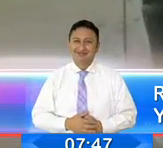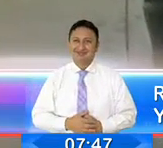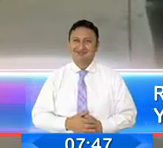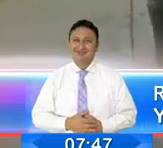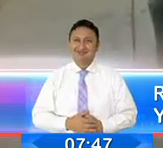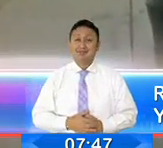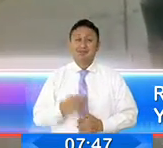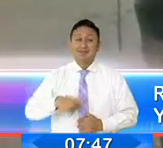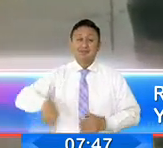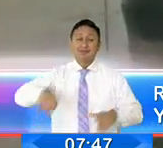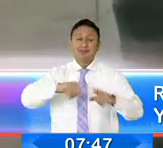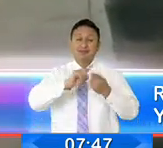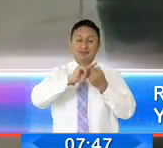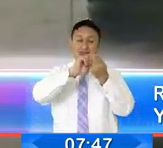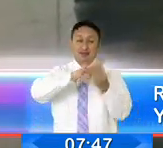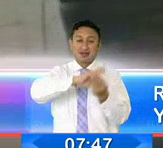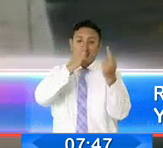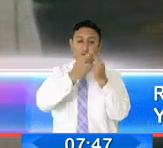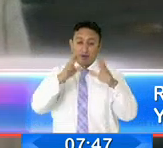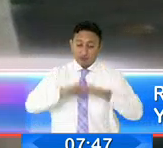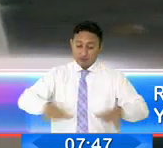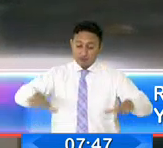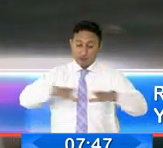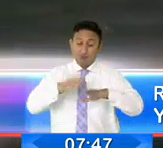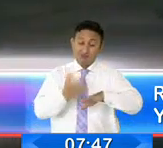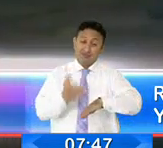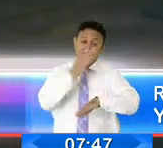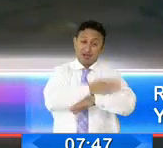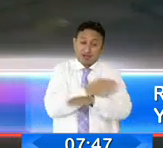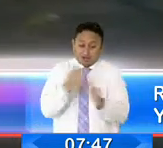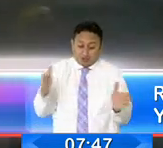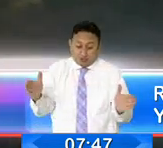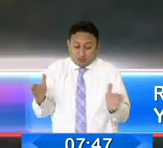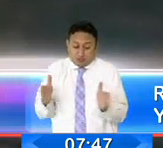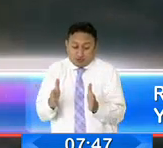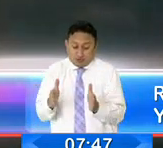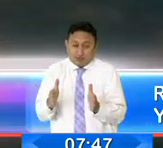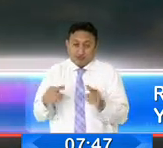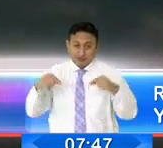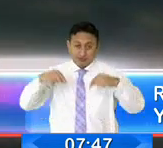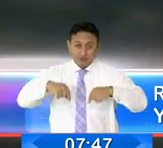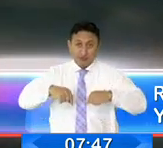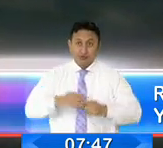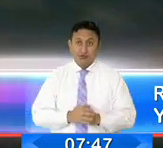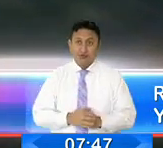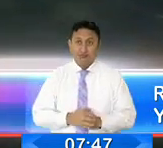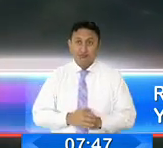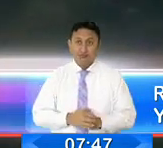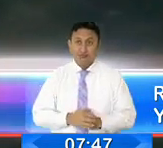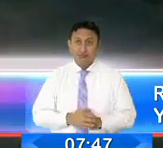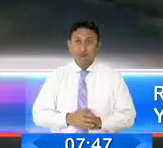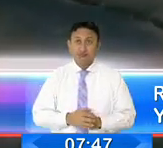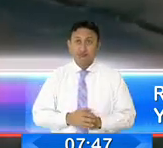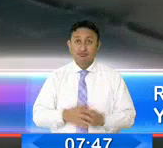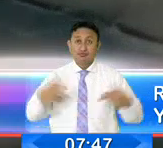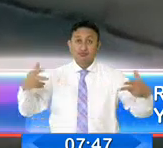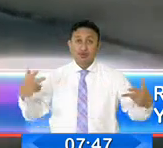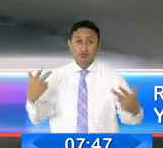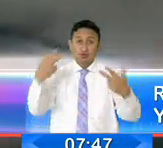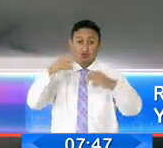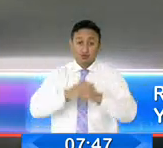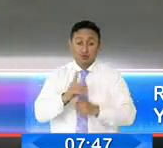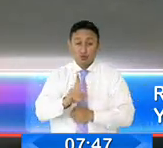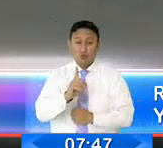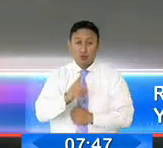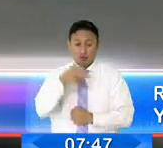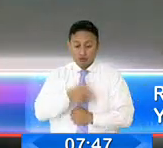reforma geométrica, generando de lo que existía en el sector de justamente el paso a desnivel, un solo carril,